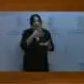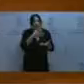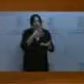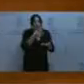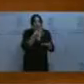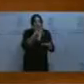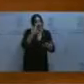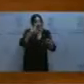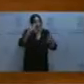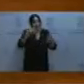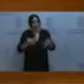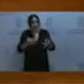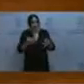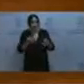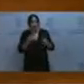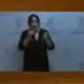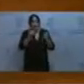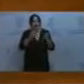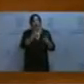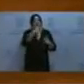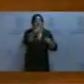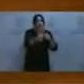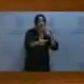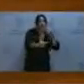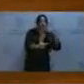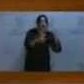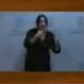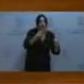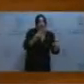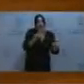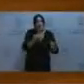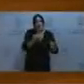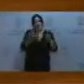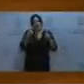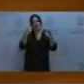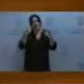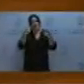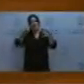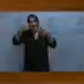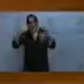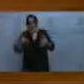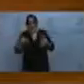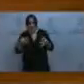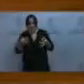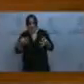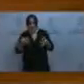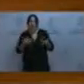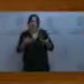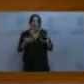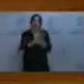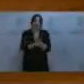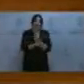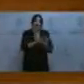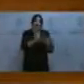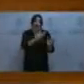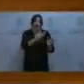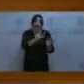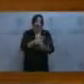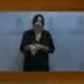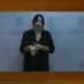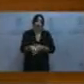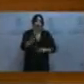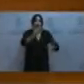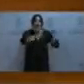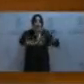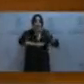teatro y lograr que todo lo que predica tenga efectos en la vida práctica. Es decir, que de una vez por todas las asociaciones de